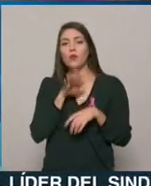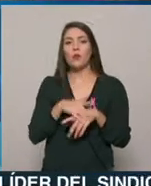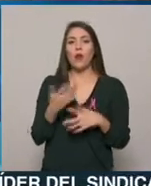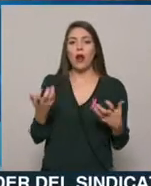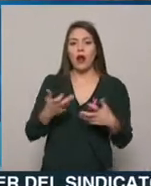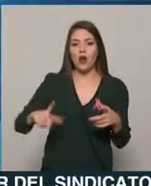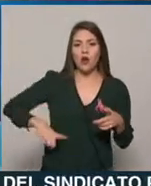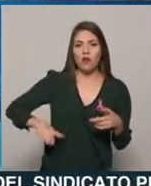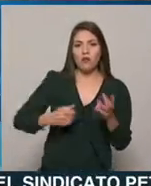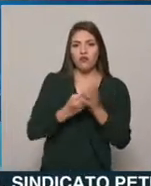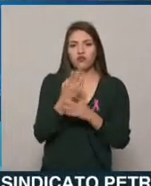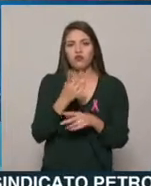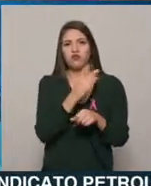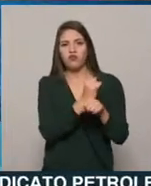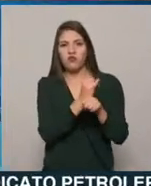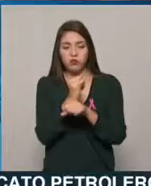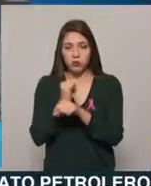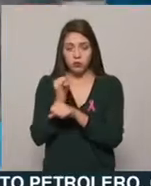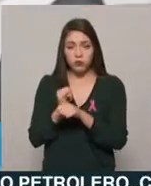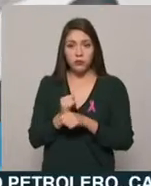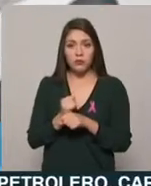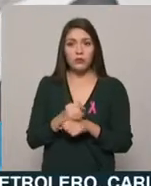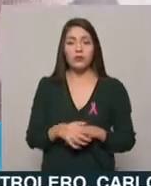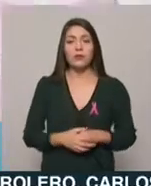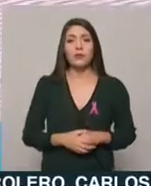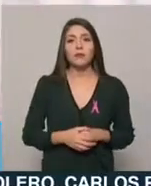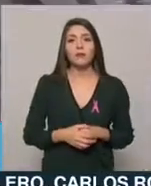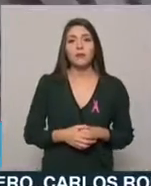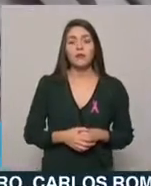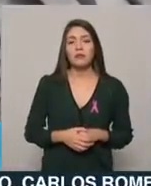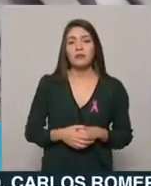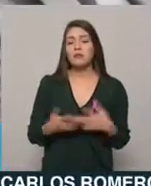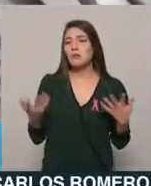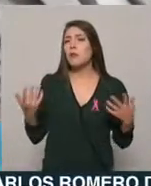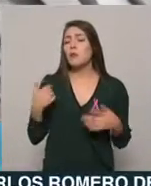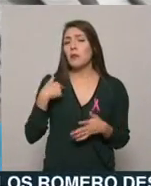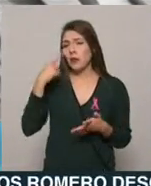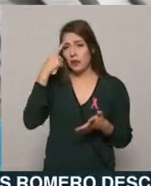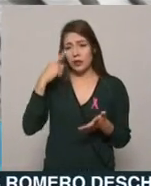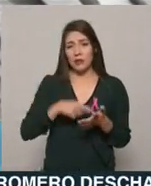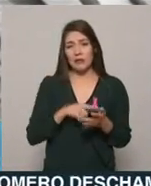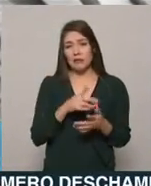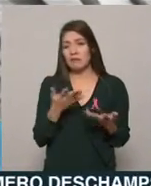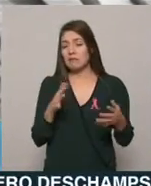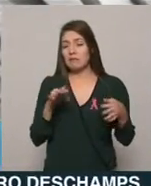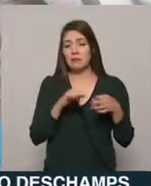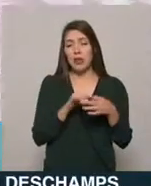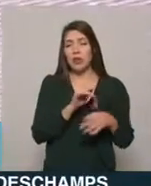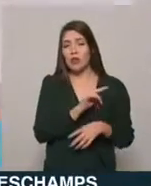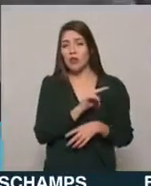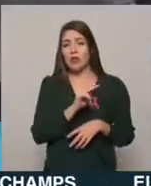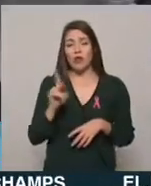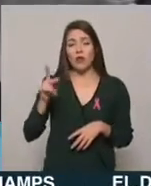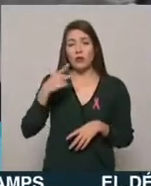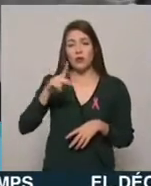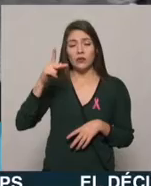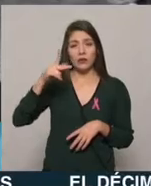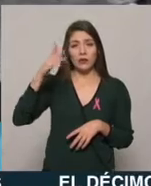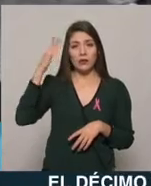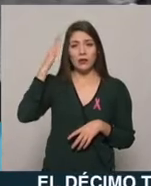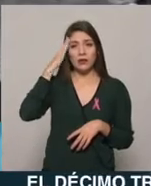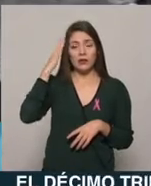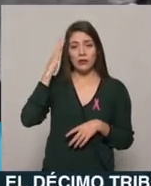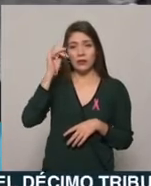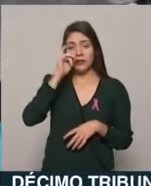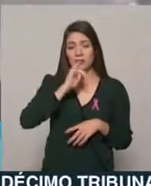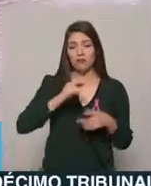actual. Mire, yo creo que casi todos los grandes líderes, digamos, del Congreso del Trabajo,